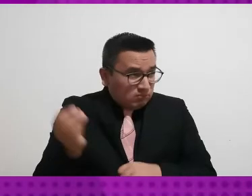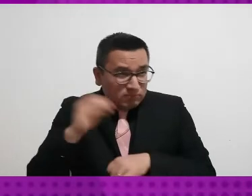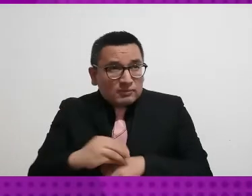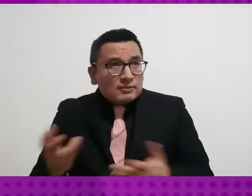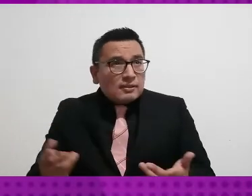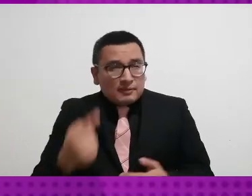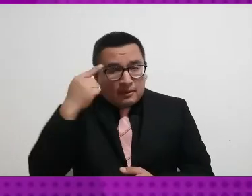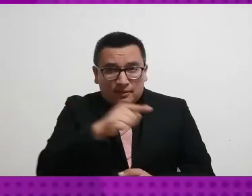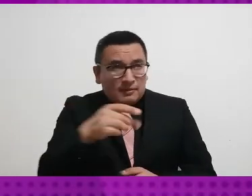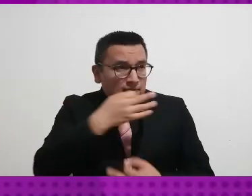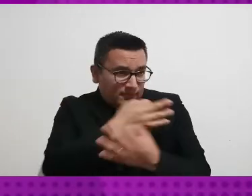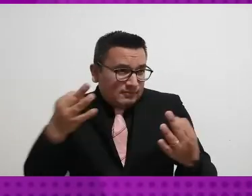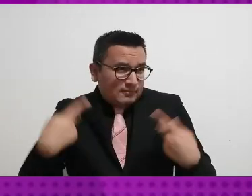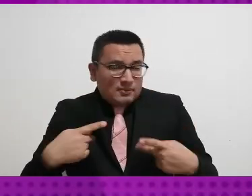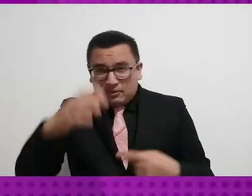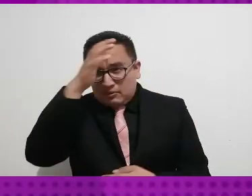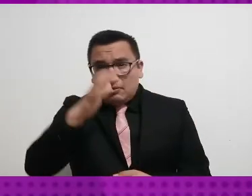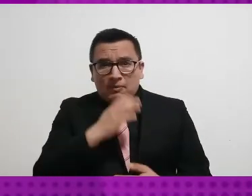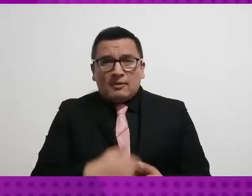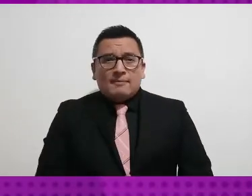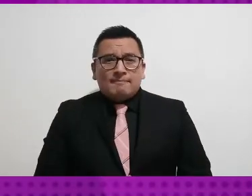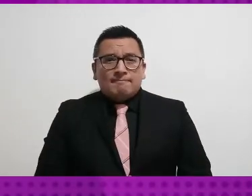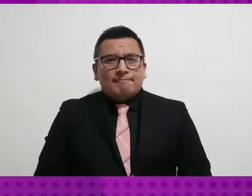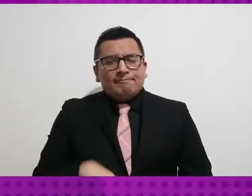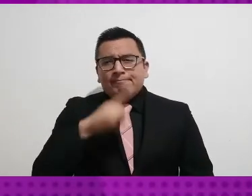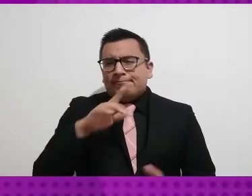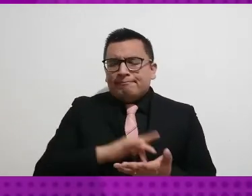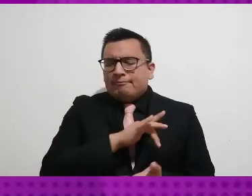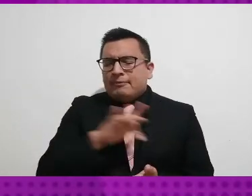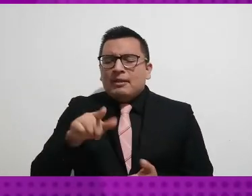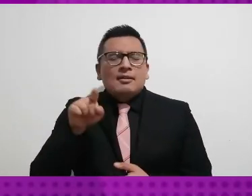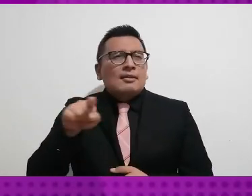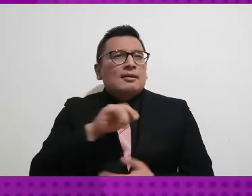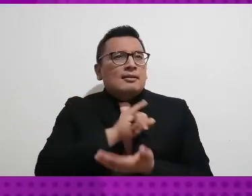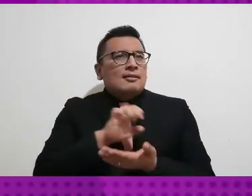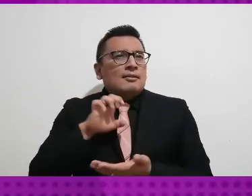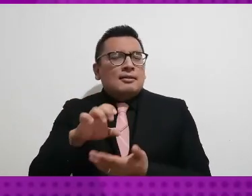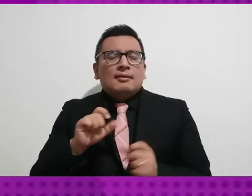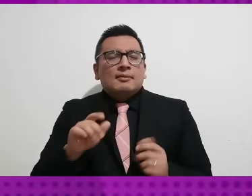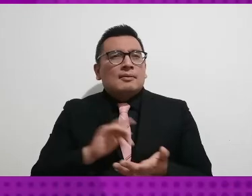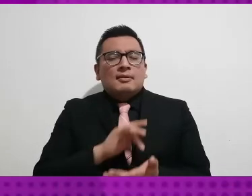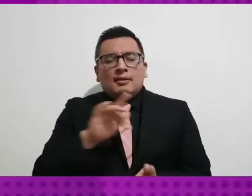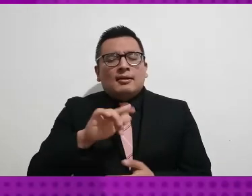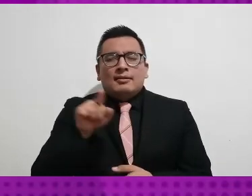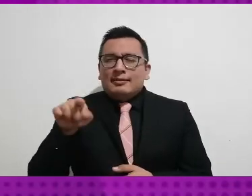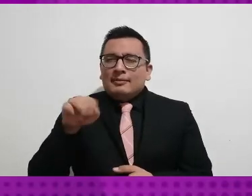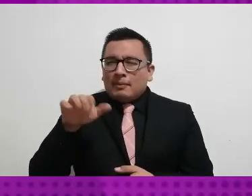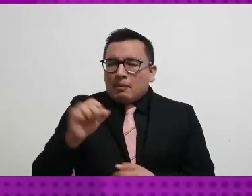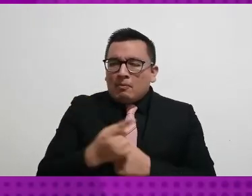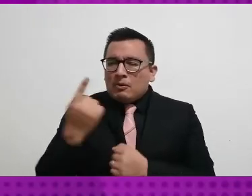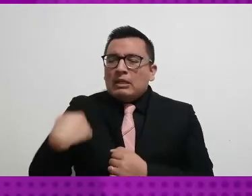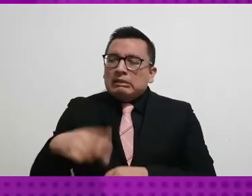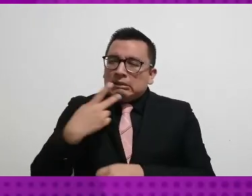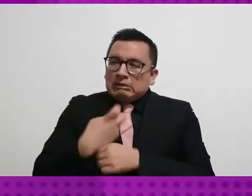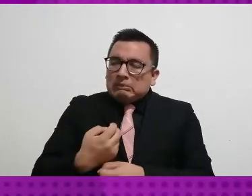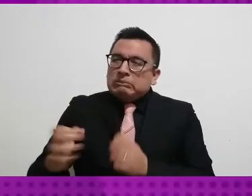comentarle a todas las y los coahuilenses que nos están escuchando y viendo. Pues muchísimas gracias al Instituto Electoral de Coahuila, muchísimas gracias Memo por la entrevista,